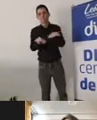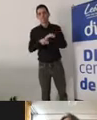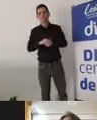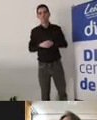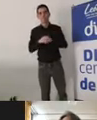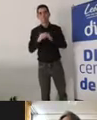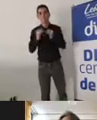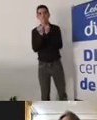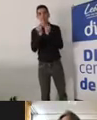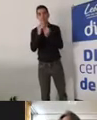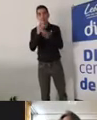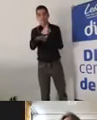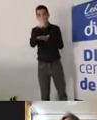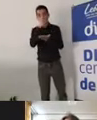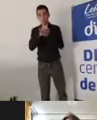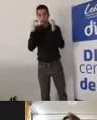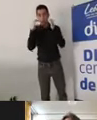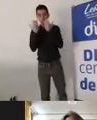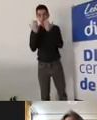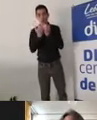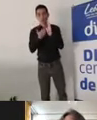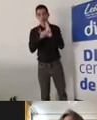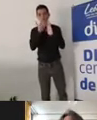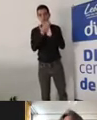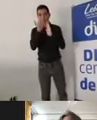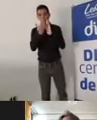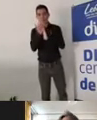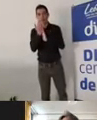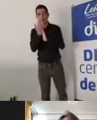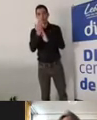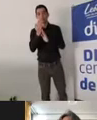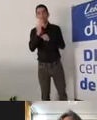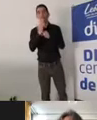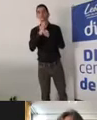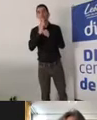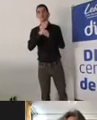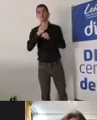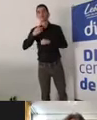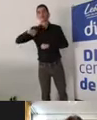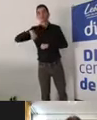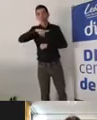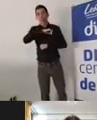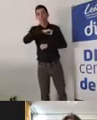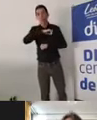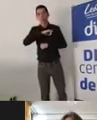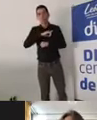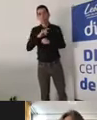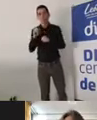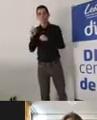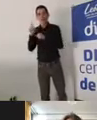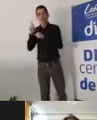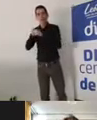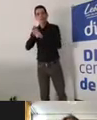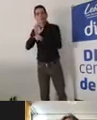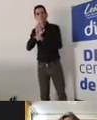pregunta clave, pero además la respuesta, es que nosotros estamos en una permanente construcción de nosotros como jóvenes. Nosotros nos